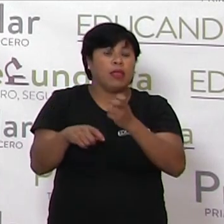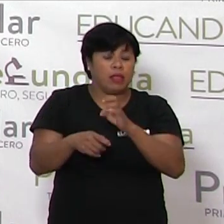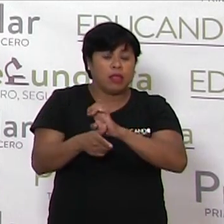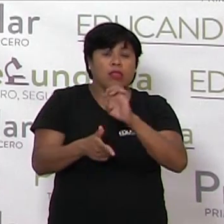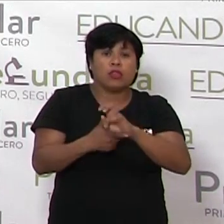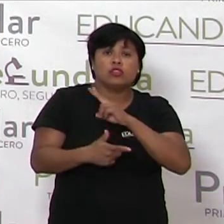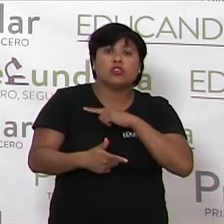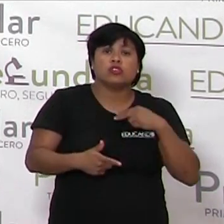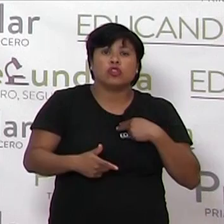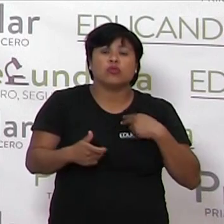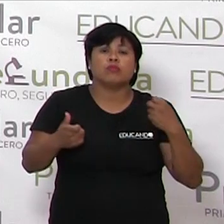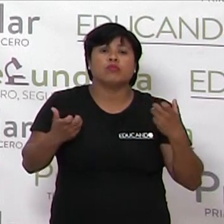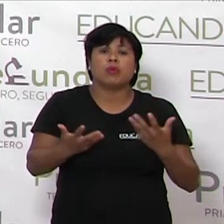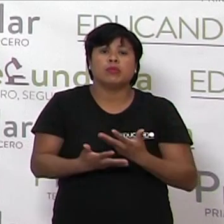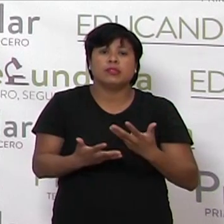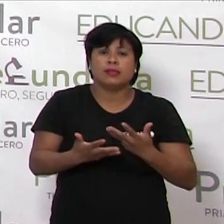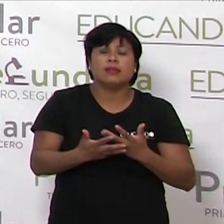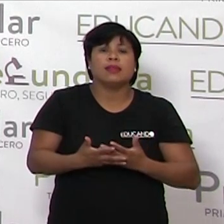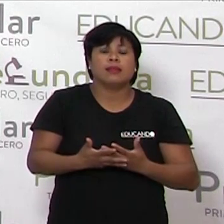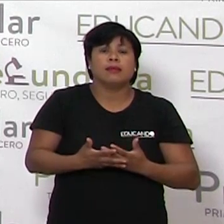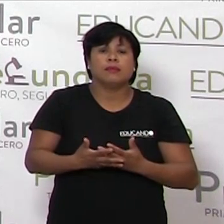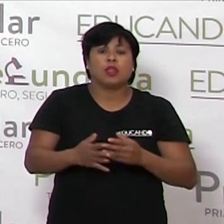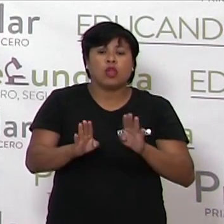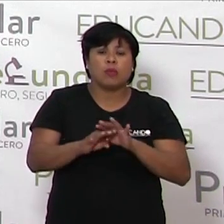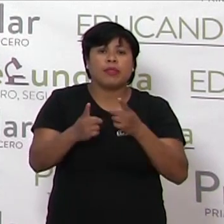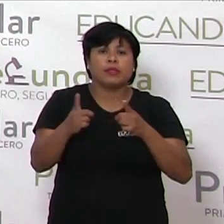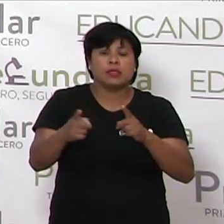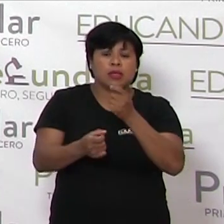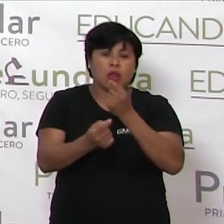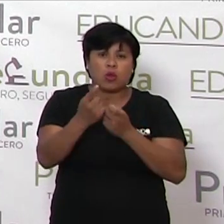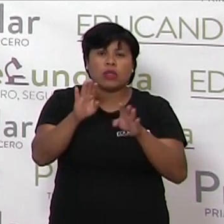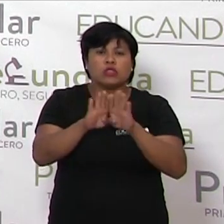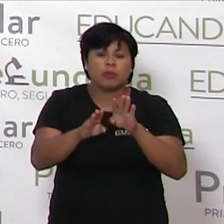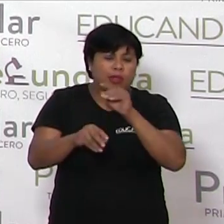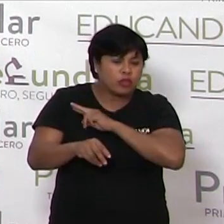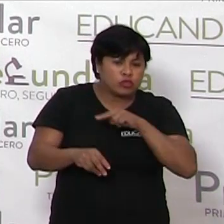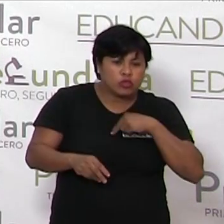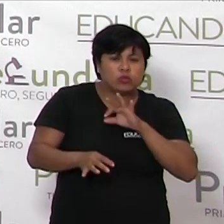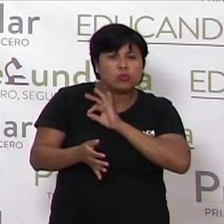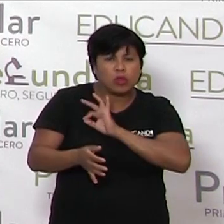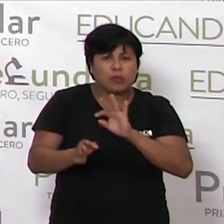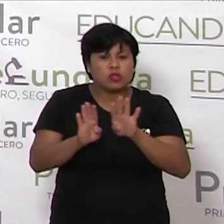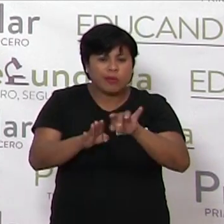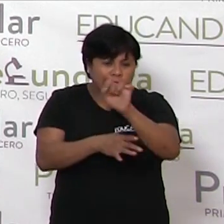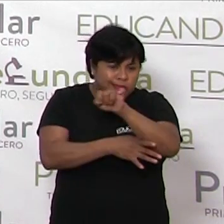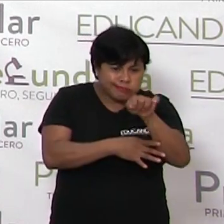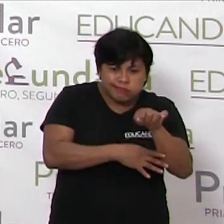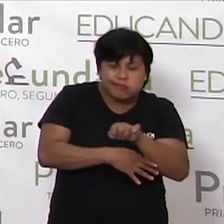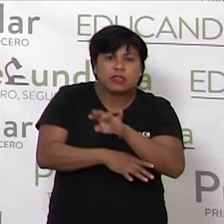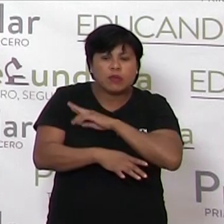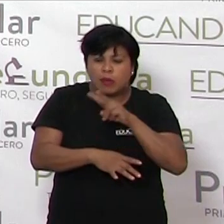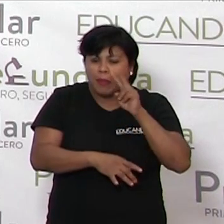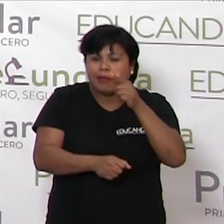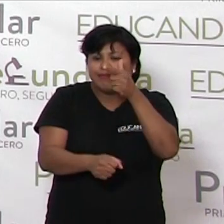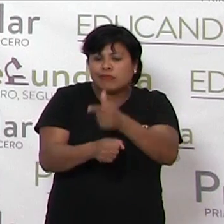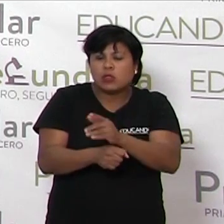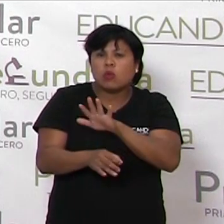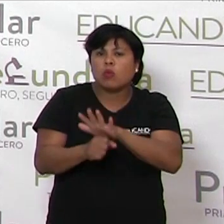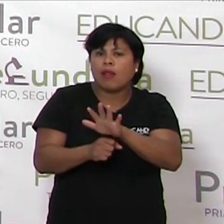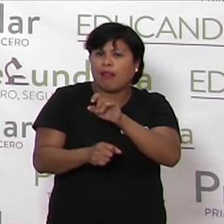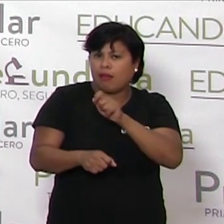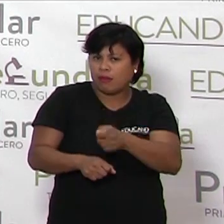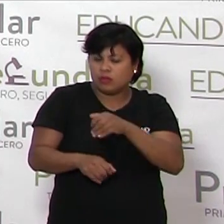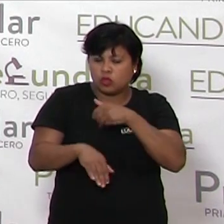vamos entonces ahora a desarrollar algunas estrategias con las cuales podemos identificar el factor